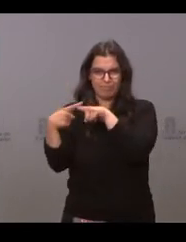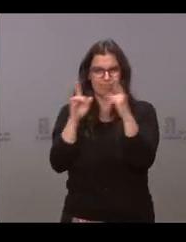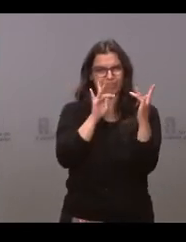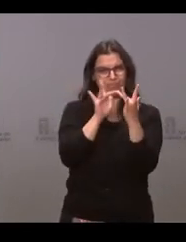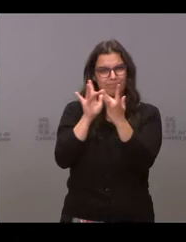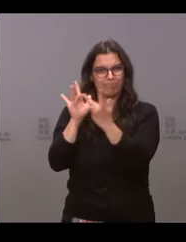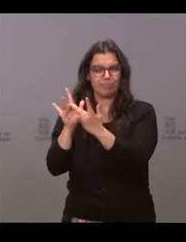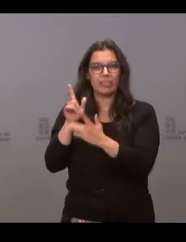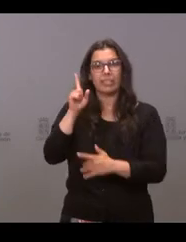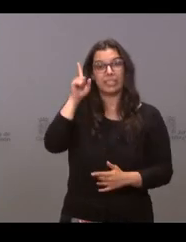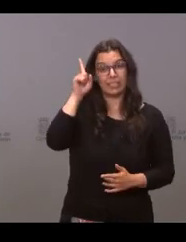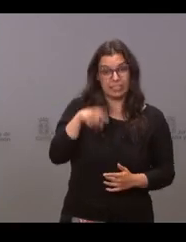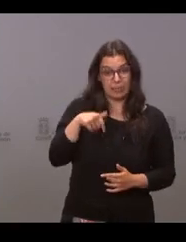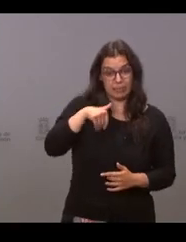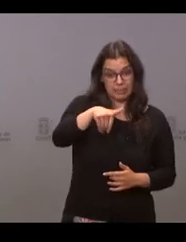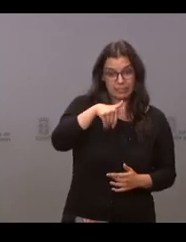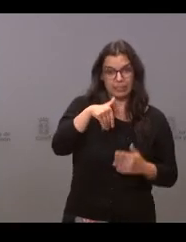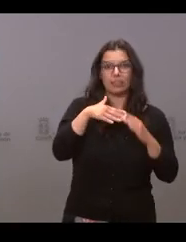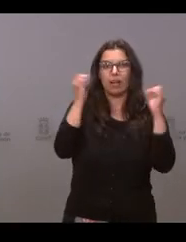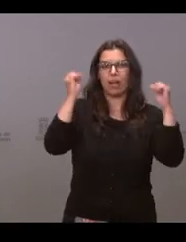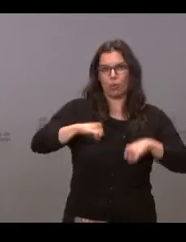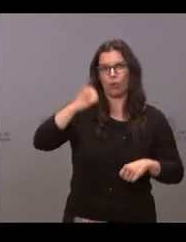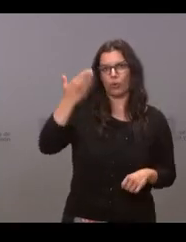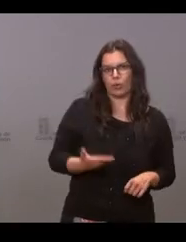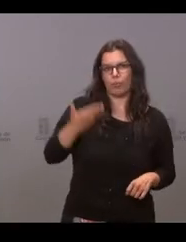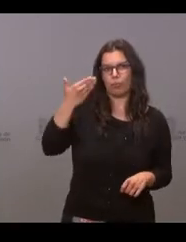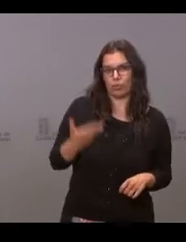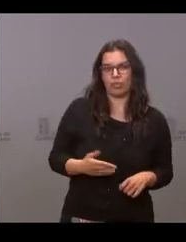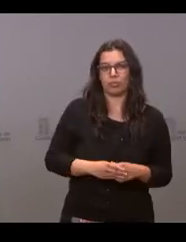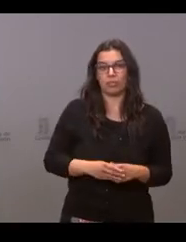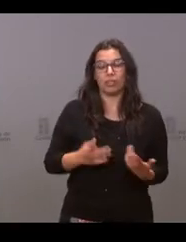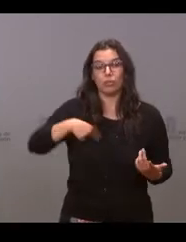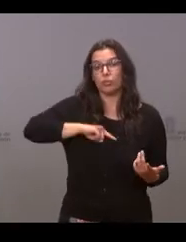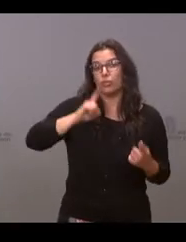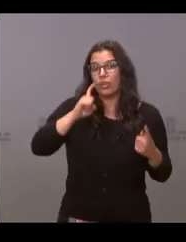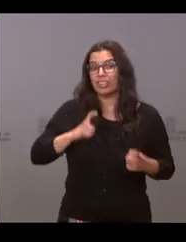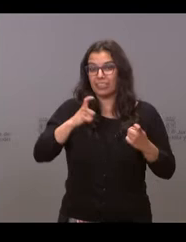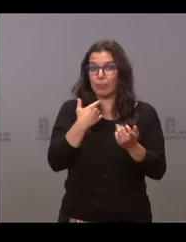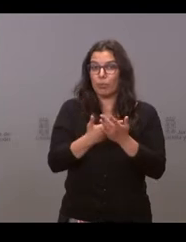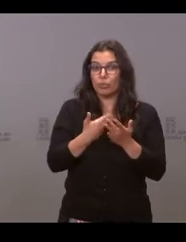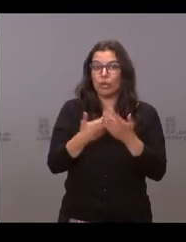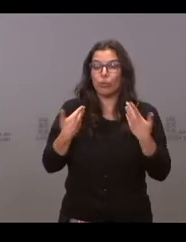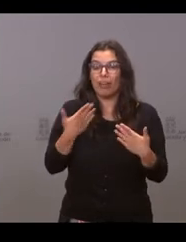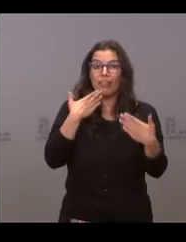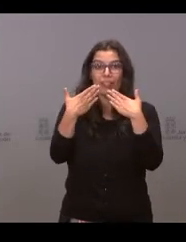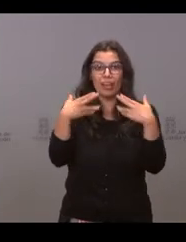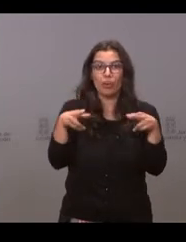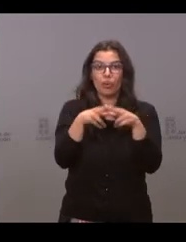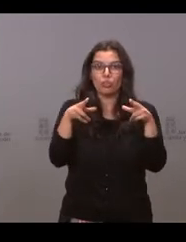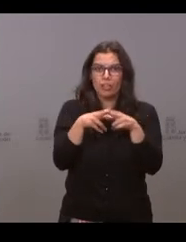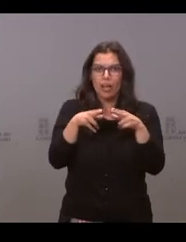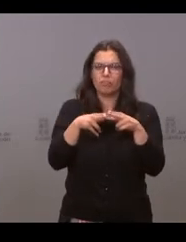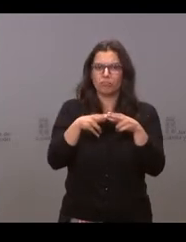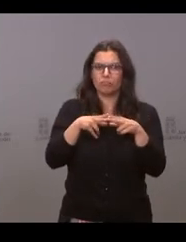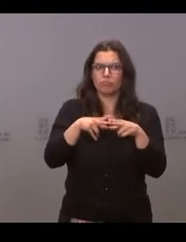que también van a ser acuerdos importantes y lo que tratamos de demostrar es que el diálogo social sigue vigente en